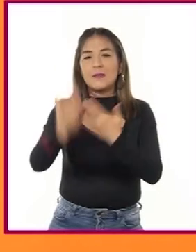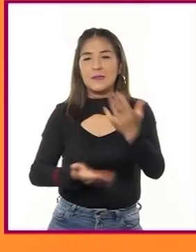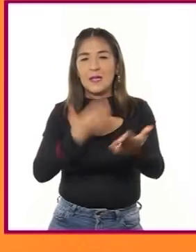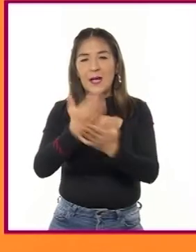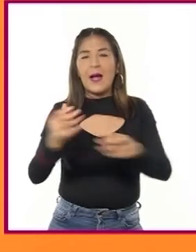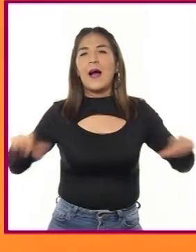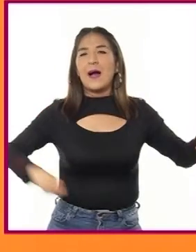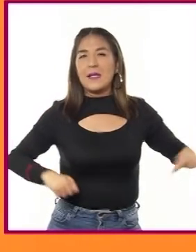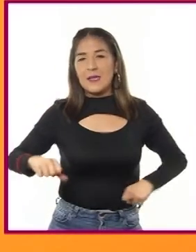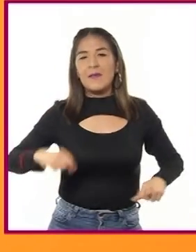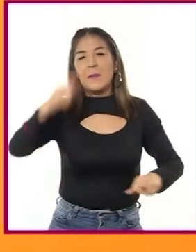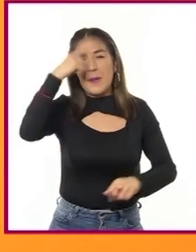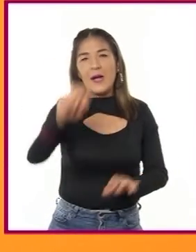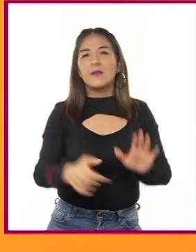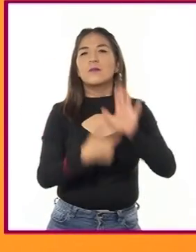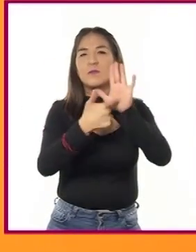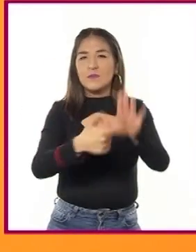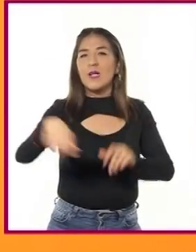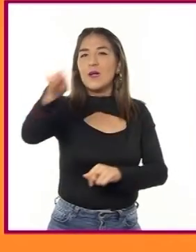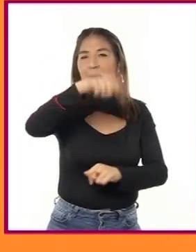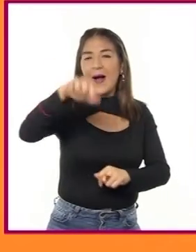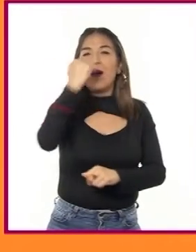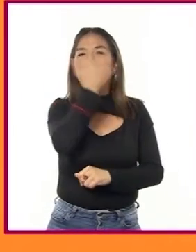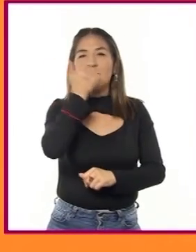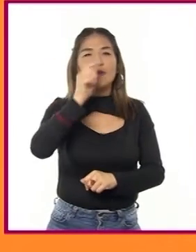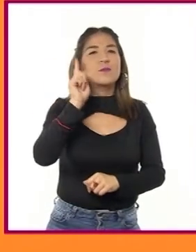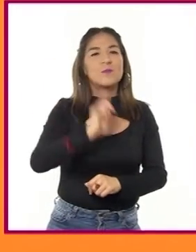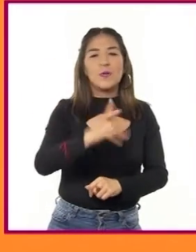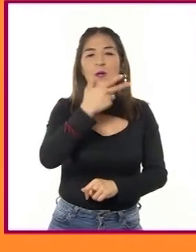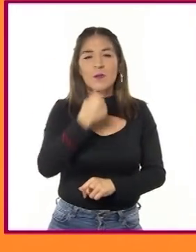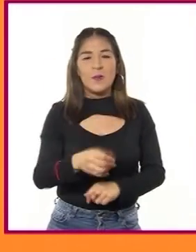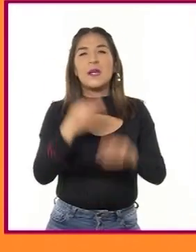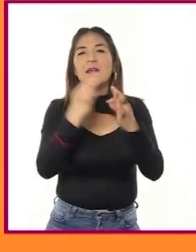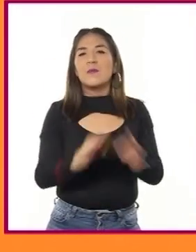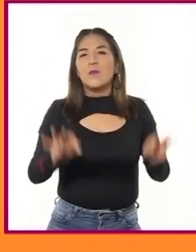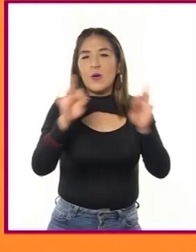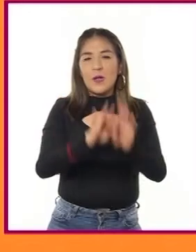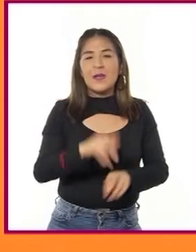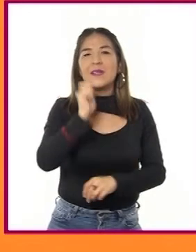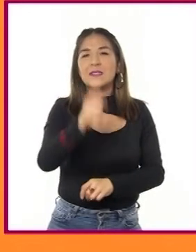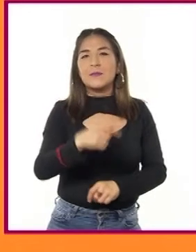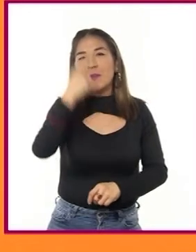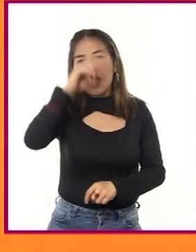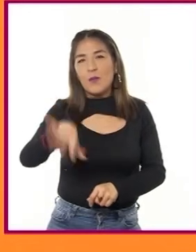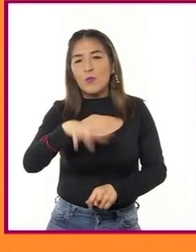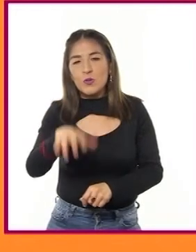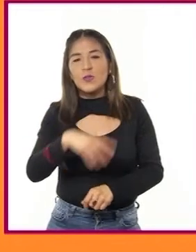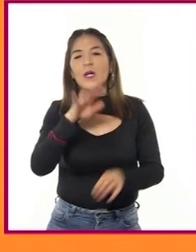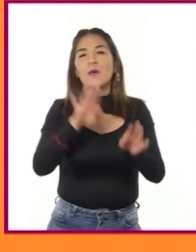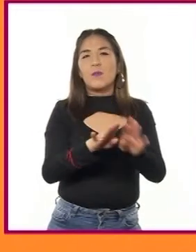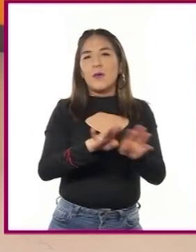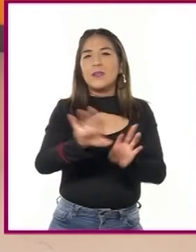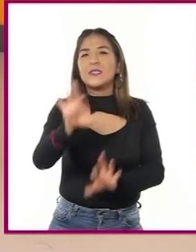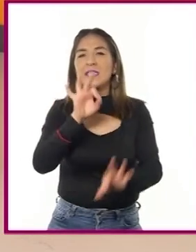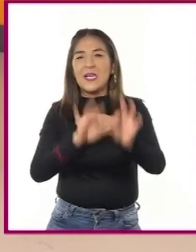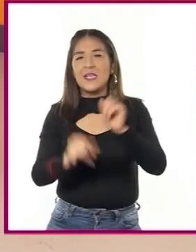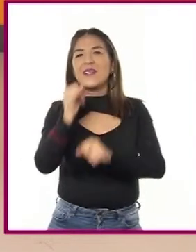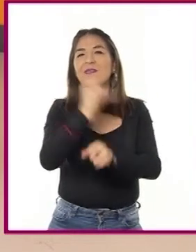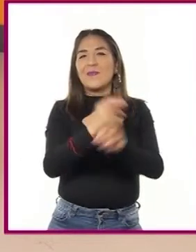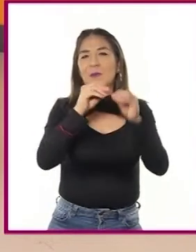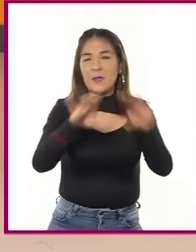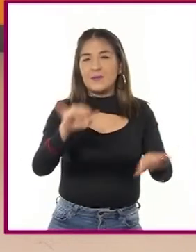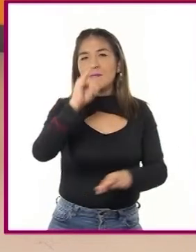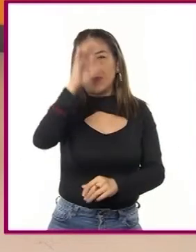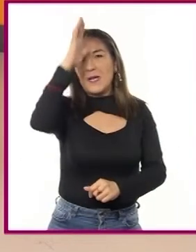una actividad para mostrarle a las alumnas y los alumnos lo importante que es la búsqueda y selección de información. De